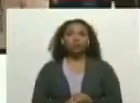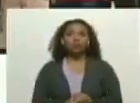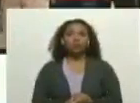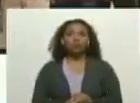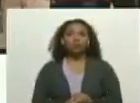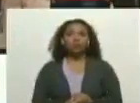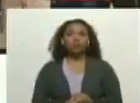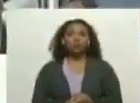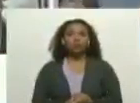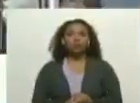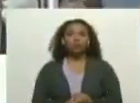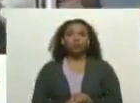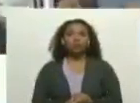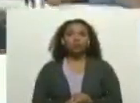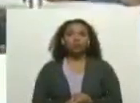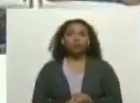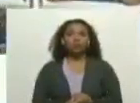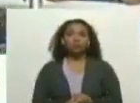Vamos.